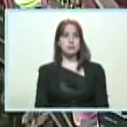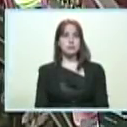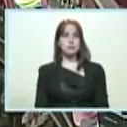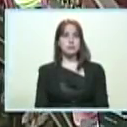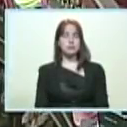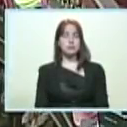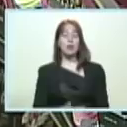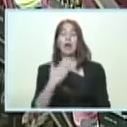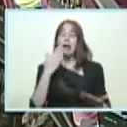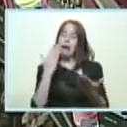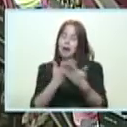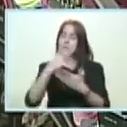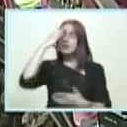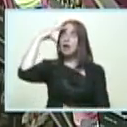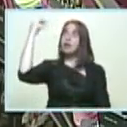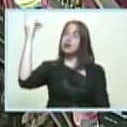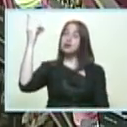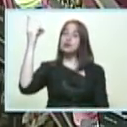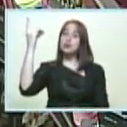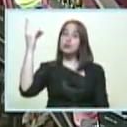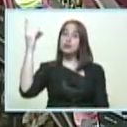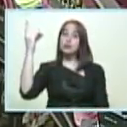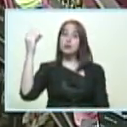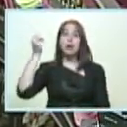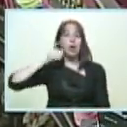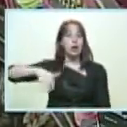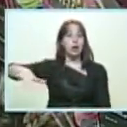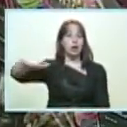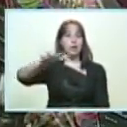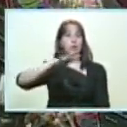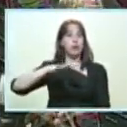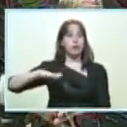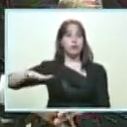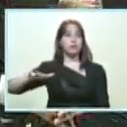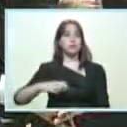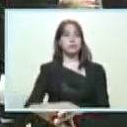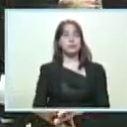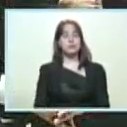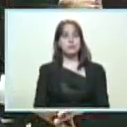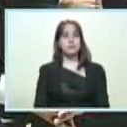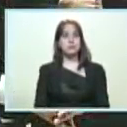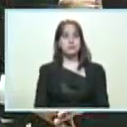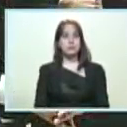Tenemos que dar gracias a Dios y a nuestro pueblo